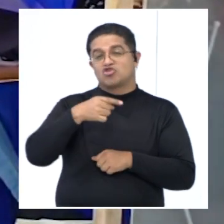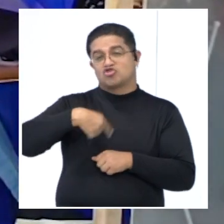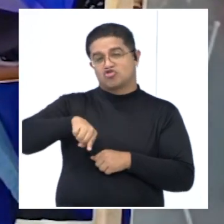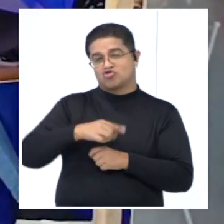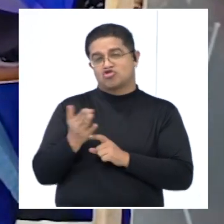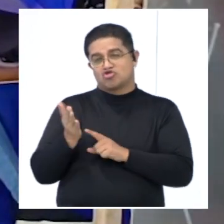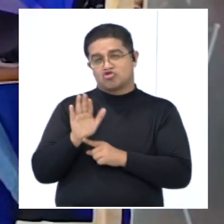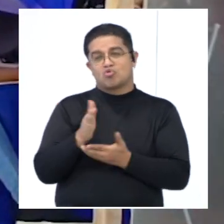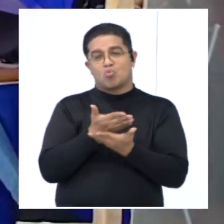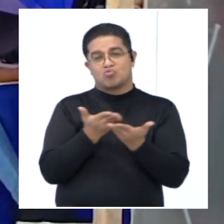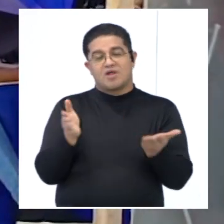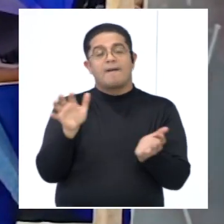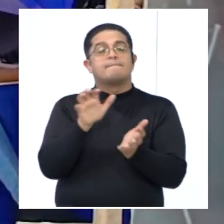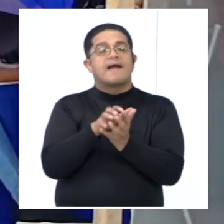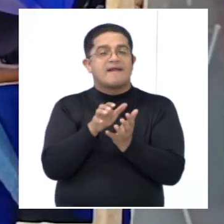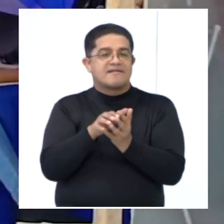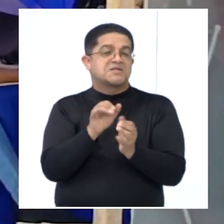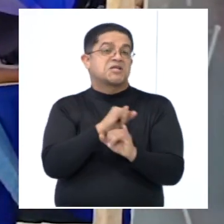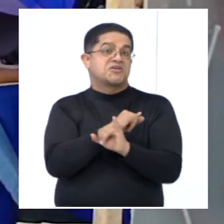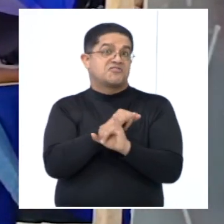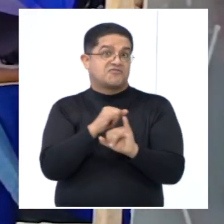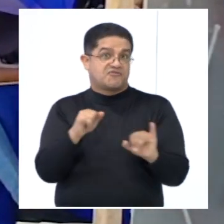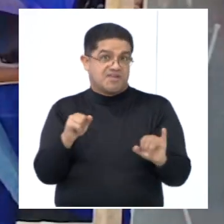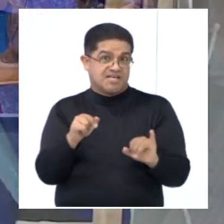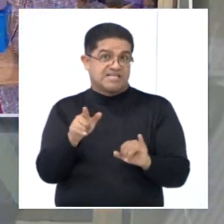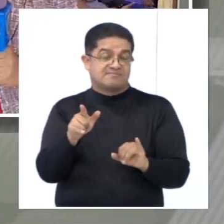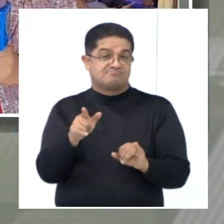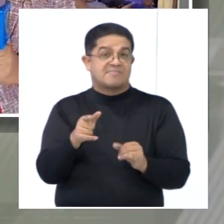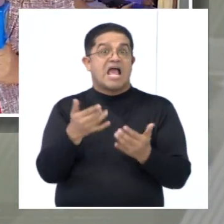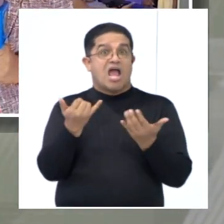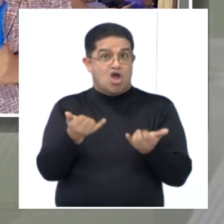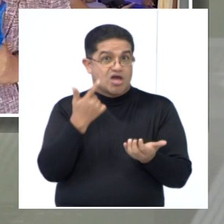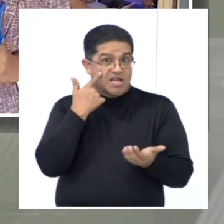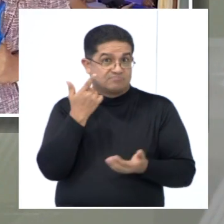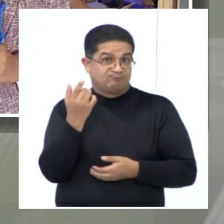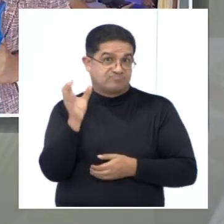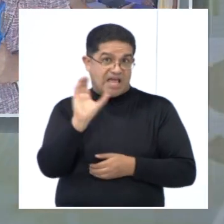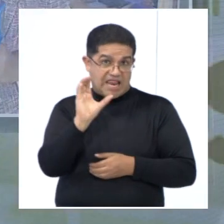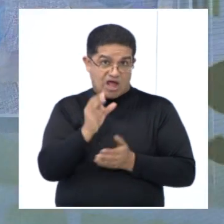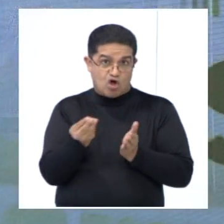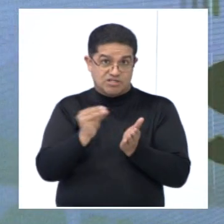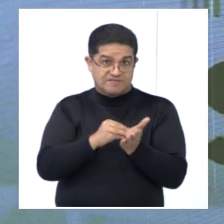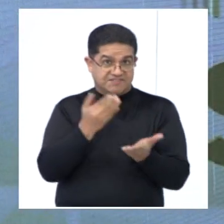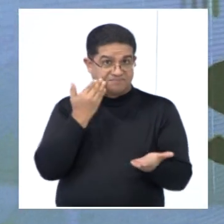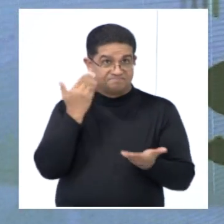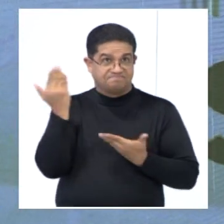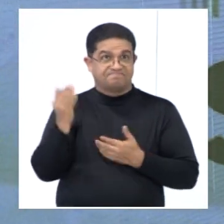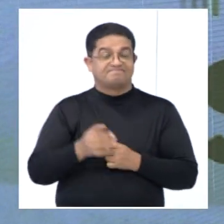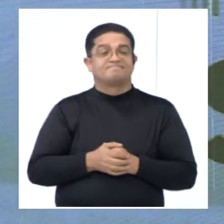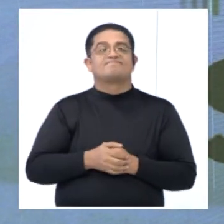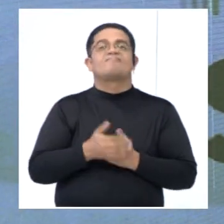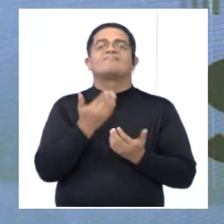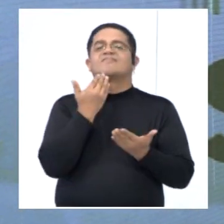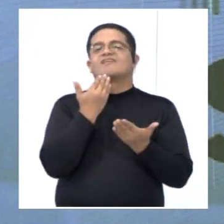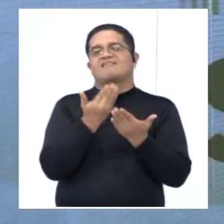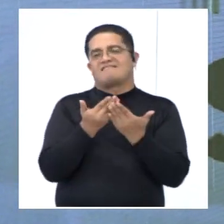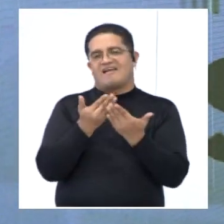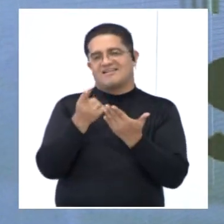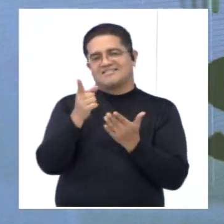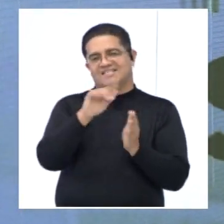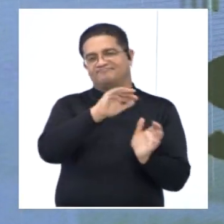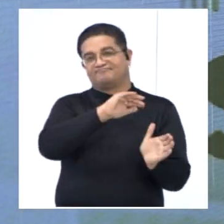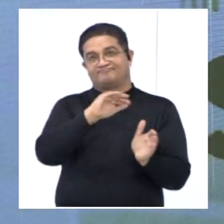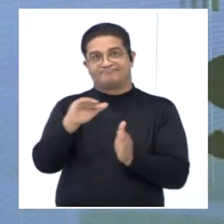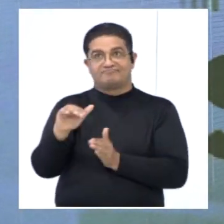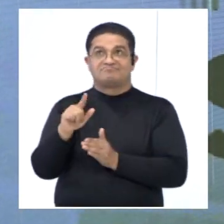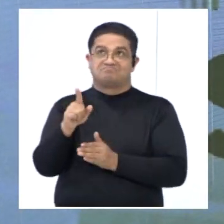isla de Margarita, y con ella damos el pase a los estudios en la ciudad de Caracas. Nermari, gracias por este aporte. Seguimos en contacto contigo para que nos sigas